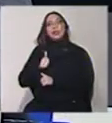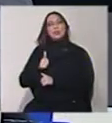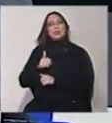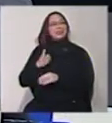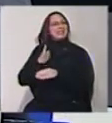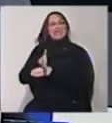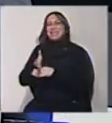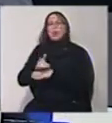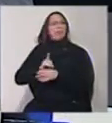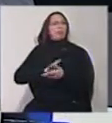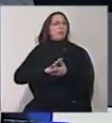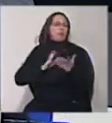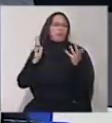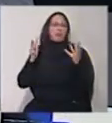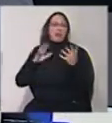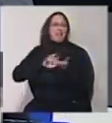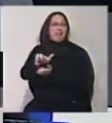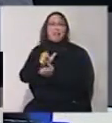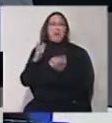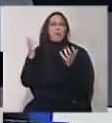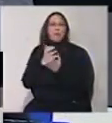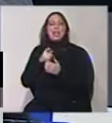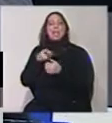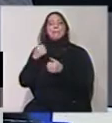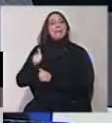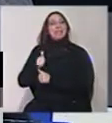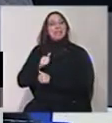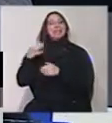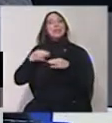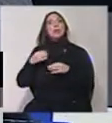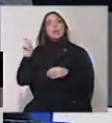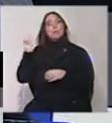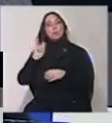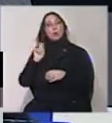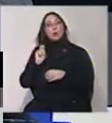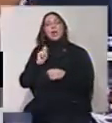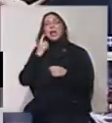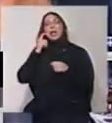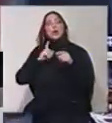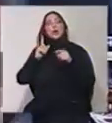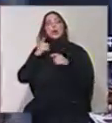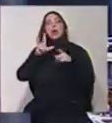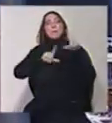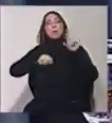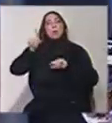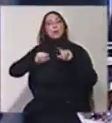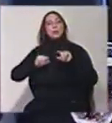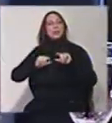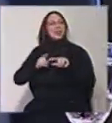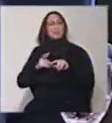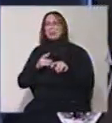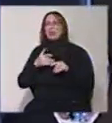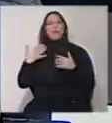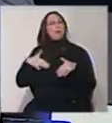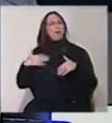desastre. Sí, sí. Porque la militarización de la seguridad pública y todas las investigaciones la que la desproporcionalidad de aquella operación fue